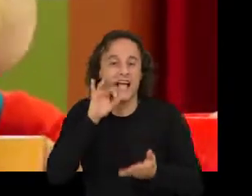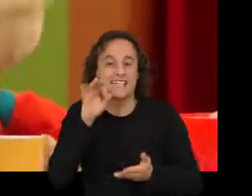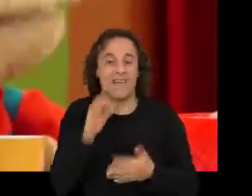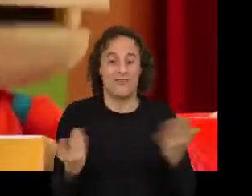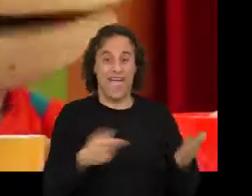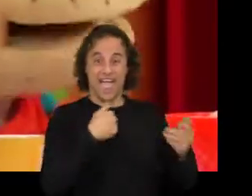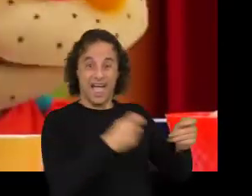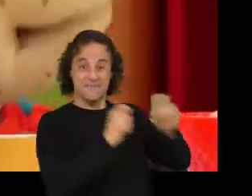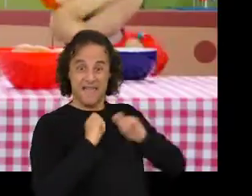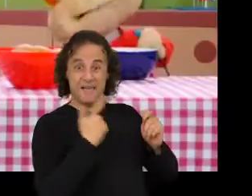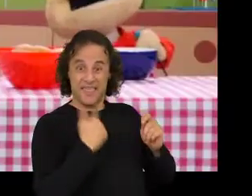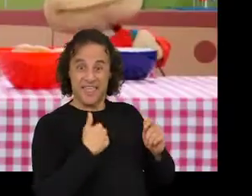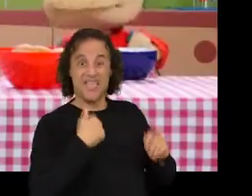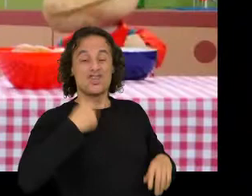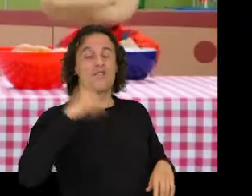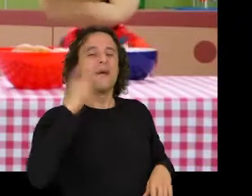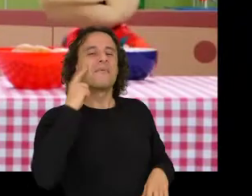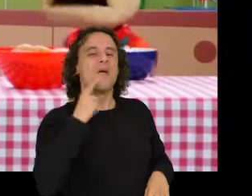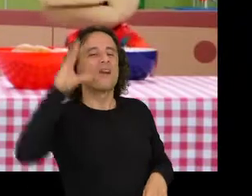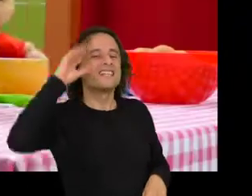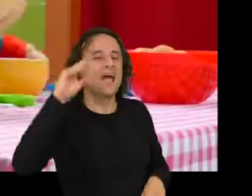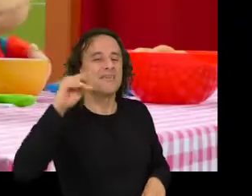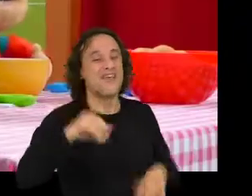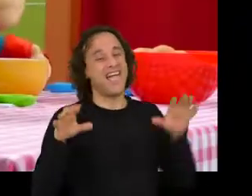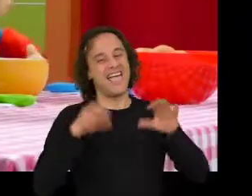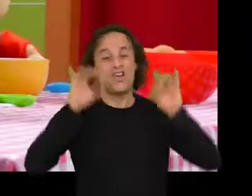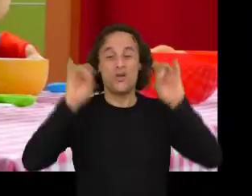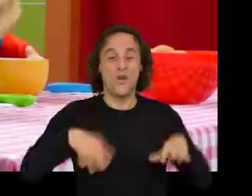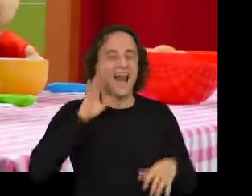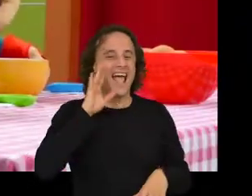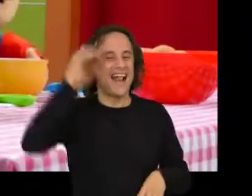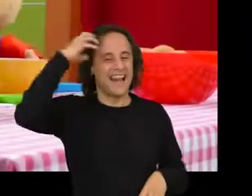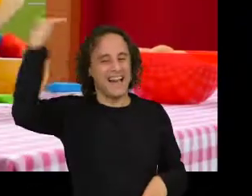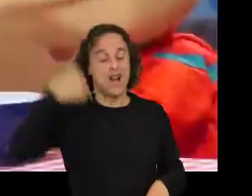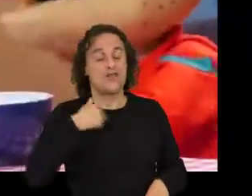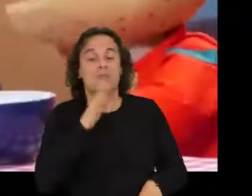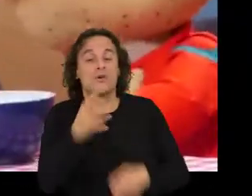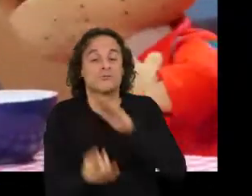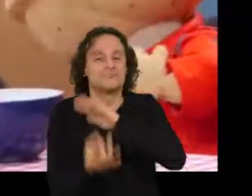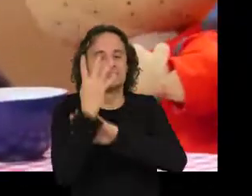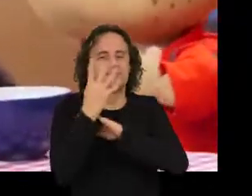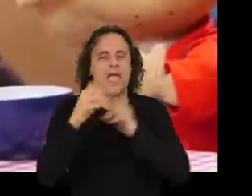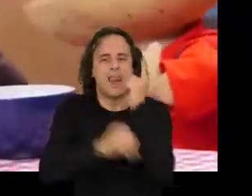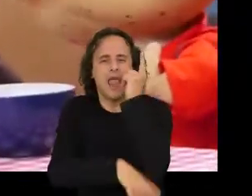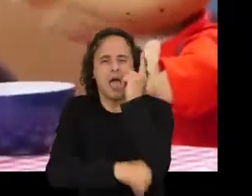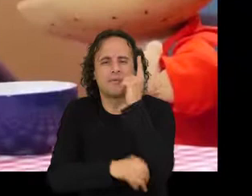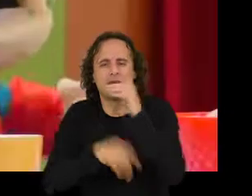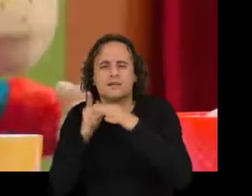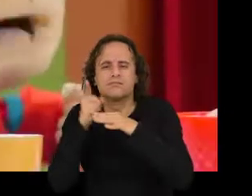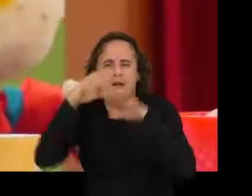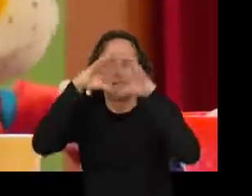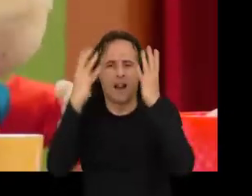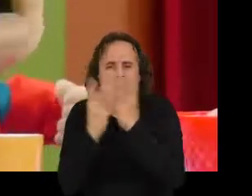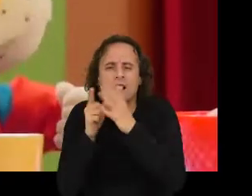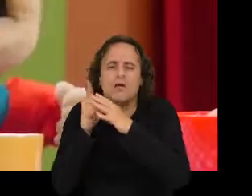me llaman o Sabio, y Braulio o Sabio, y igual que o rey don Alonso, porque inventé una nave intergaláctica